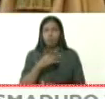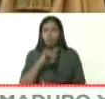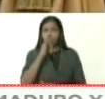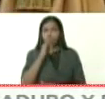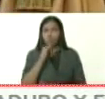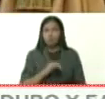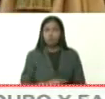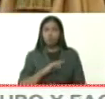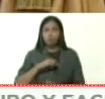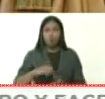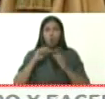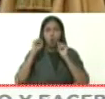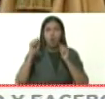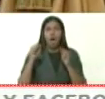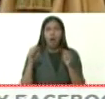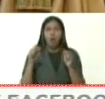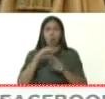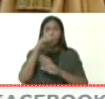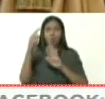Hemos logrado la cobertura del